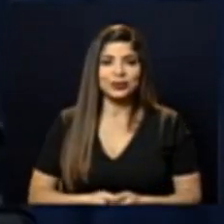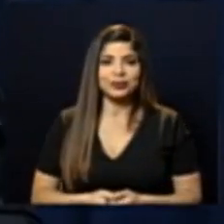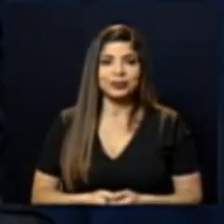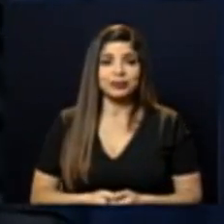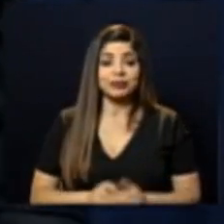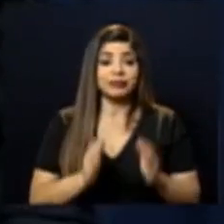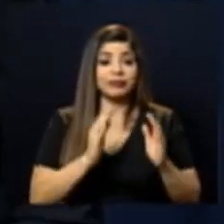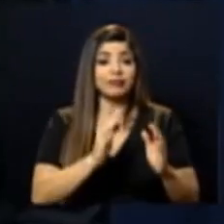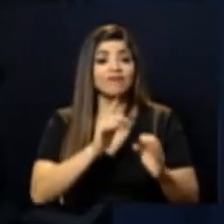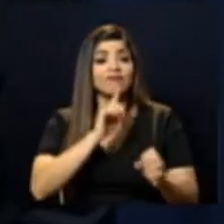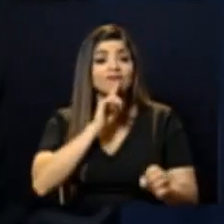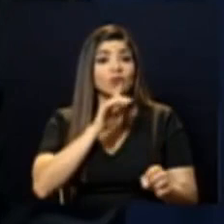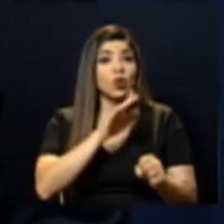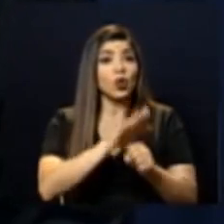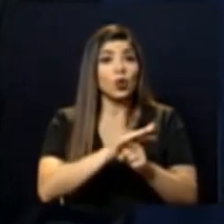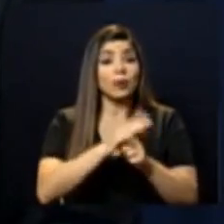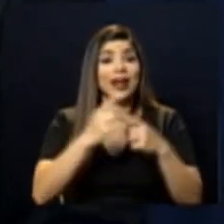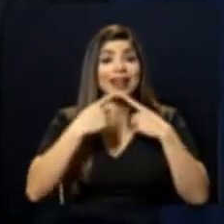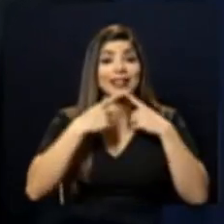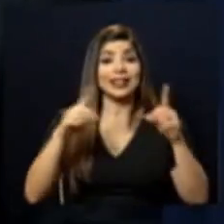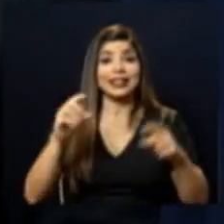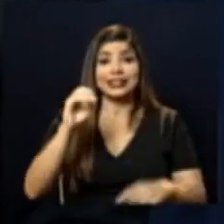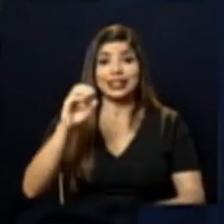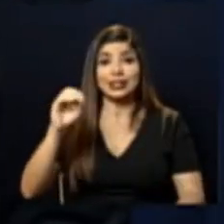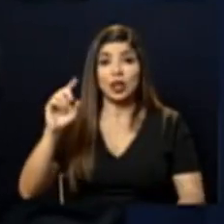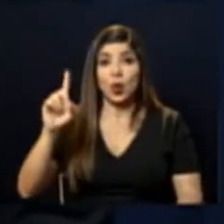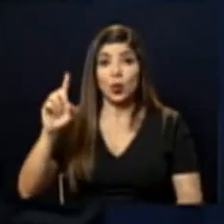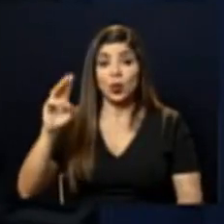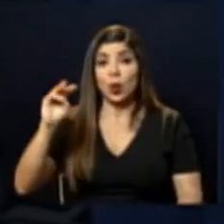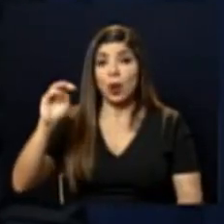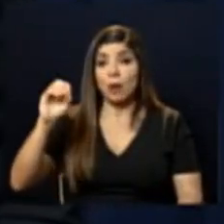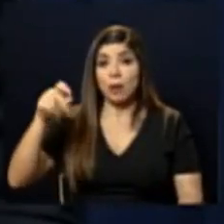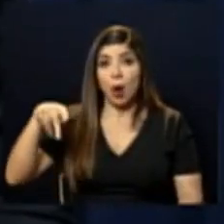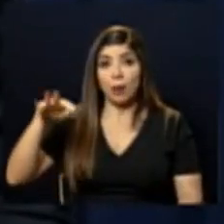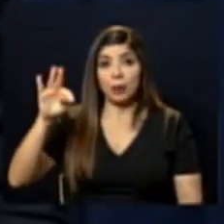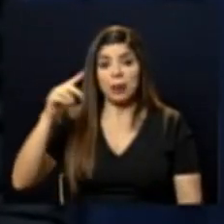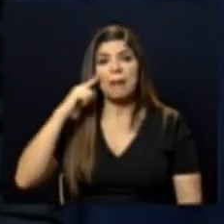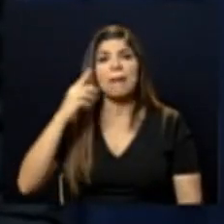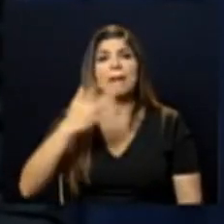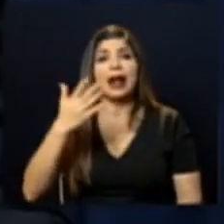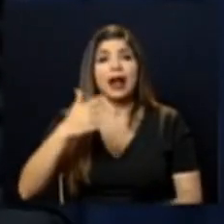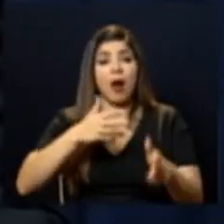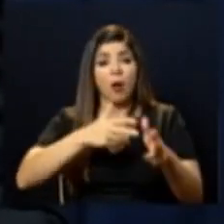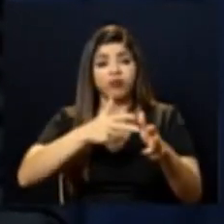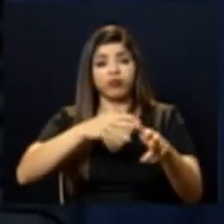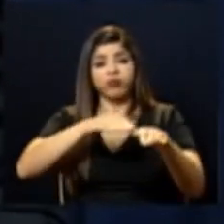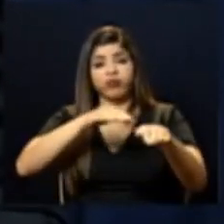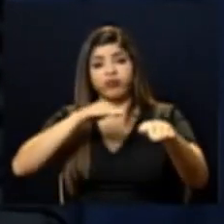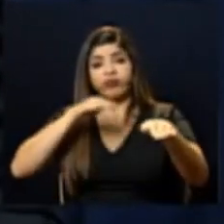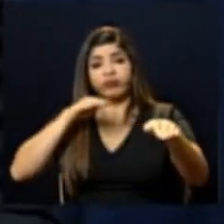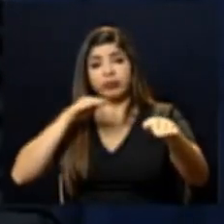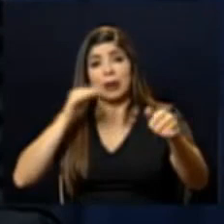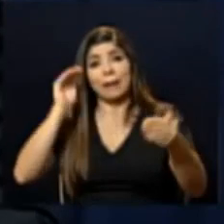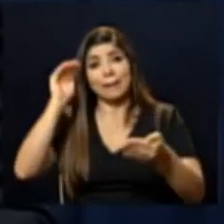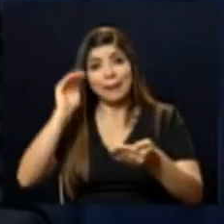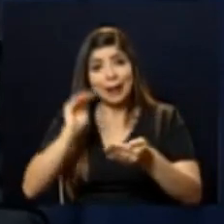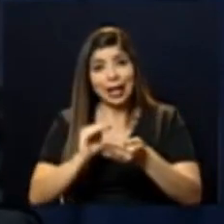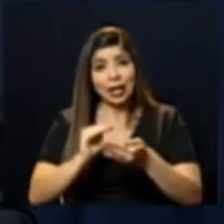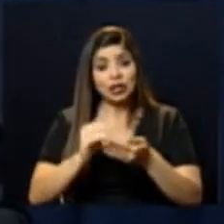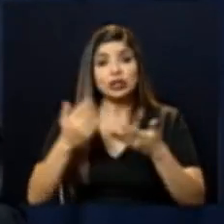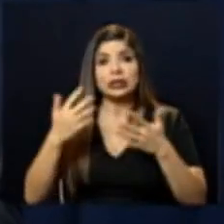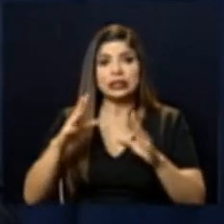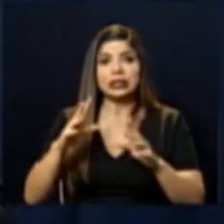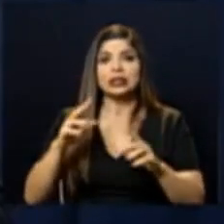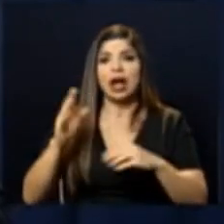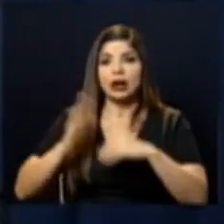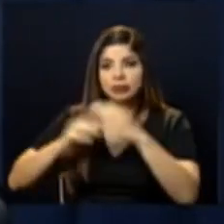En cuanto al cumplimiento de la directriz 001 MOP para disminuir la congestión vial, ejecutamos varias de